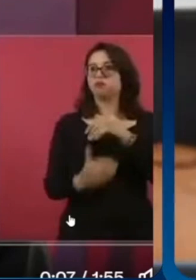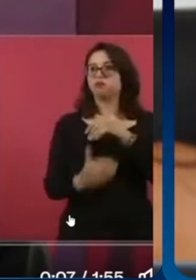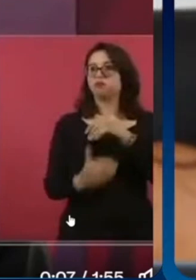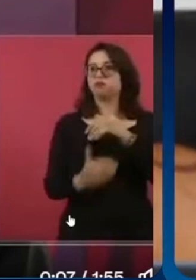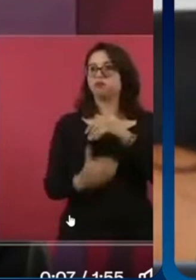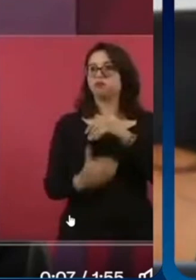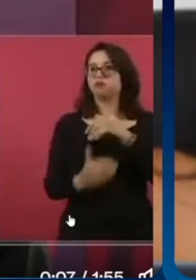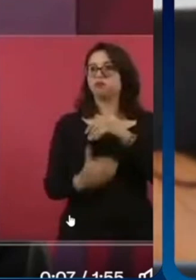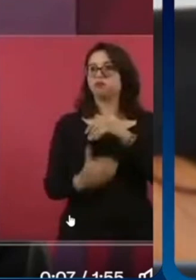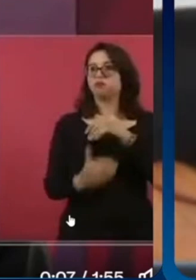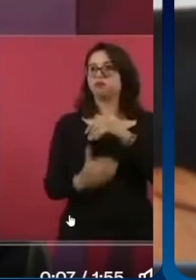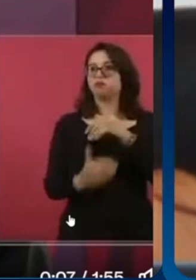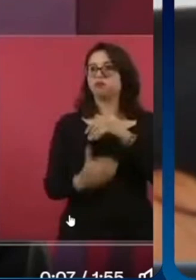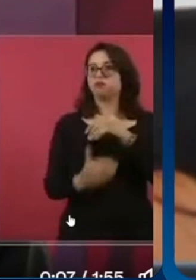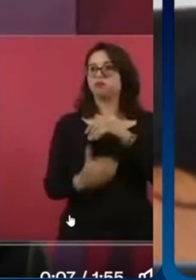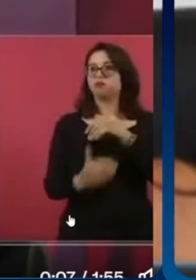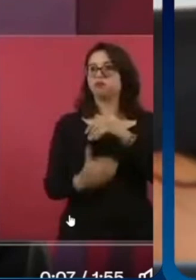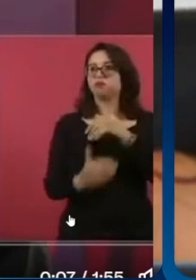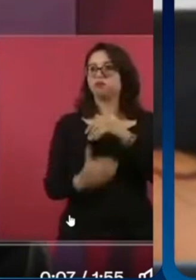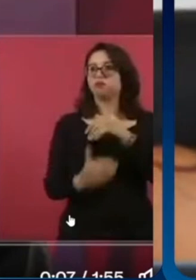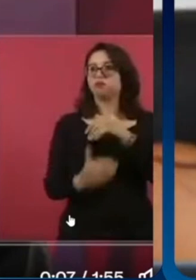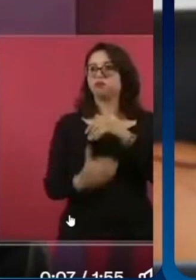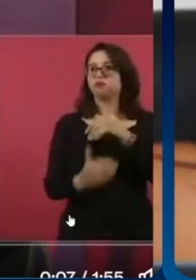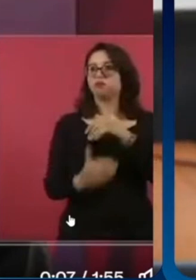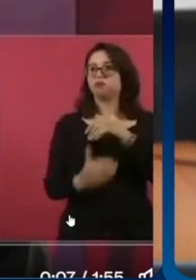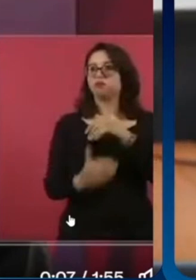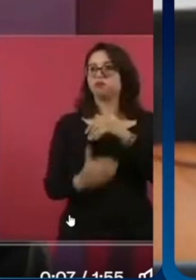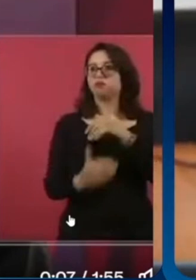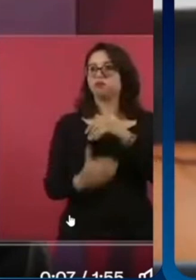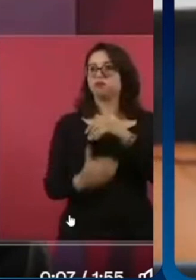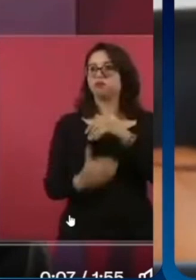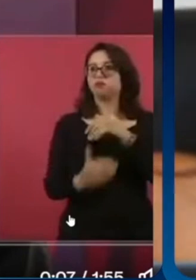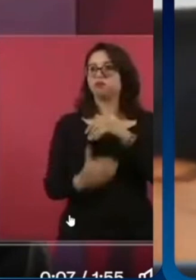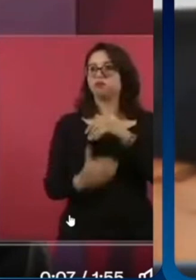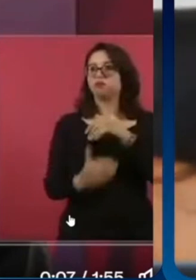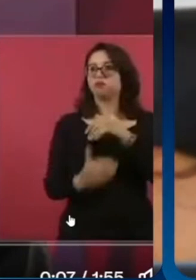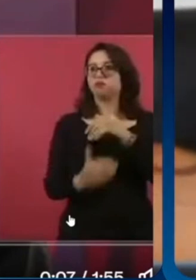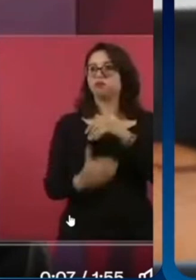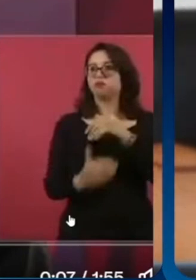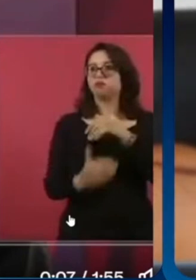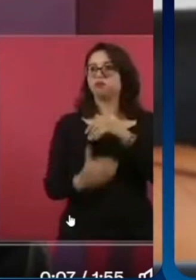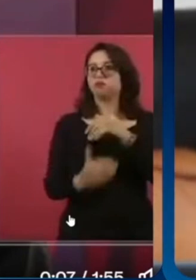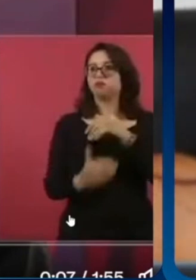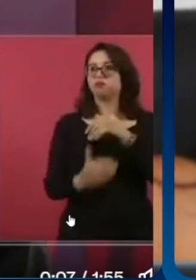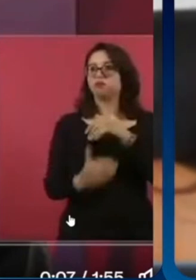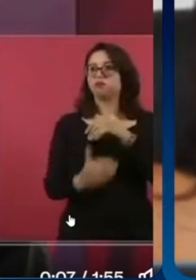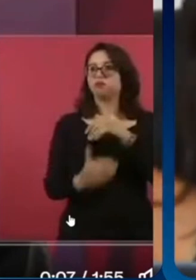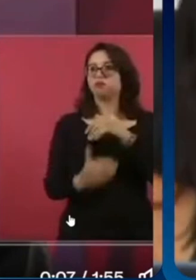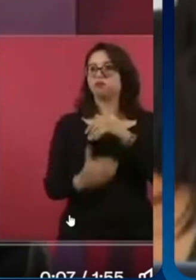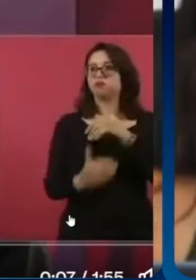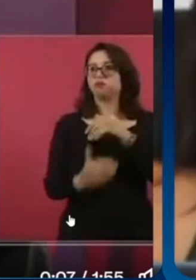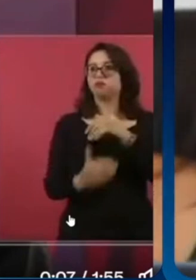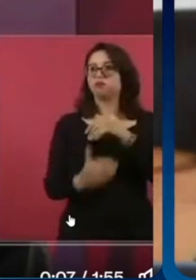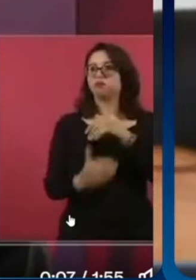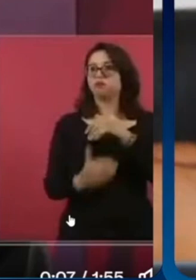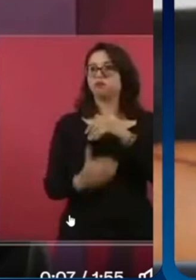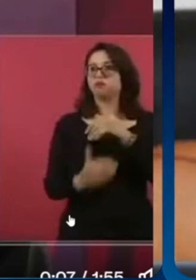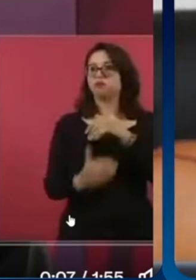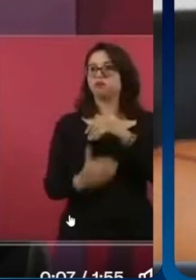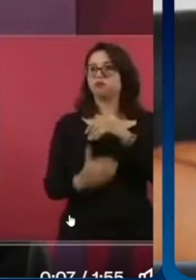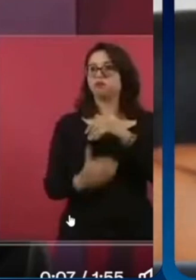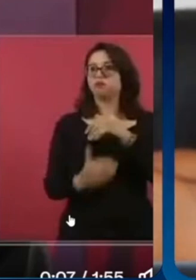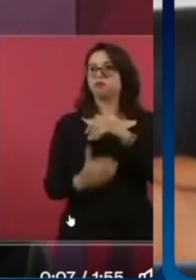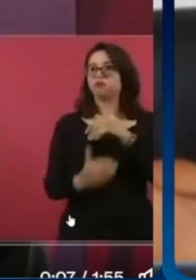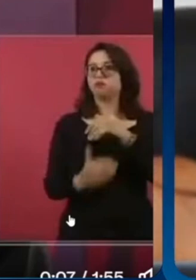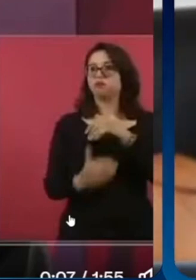la familia del Charro Político con el código Juncal Solano. Lo puedes adquirir de internet, de Mercado Libre o